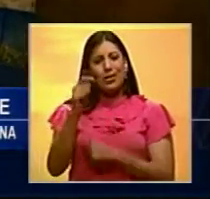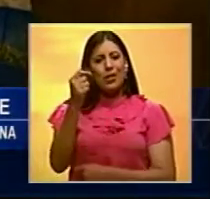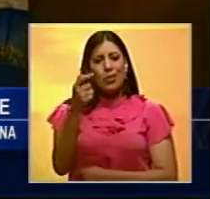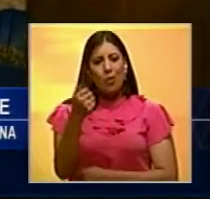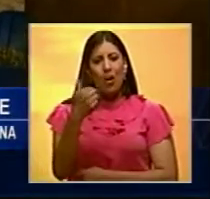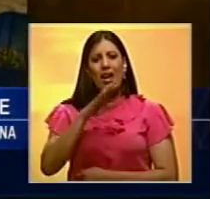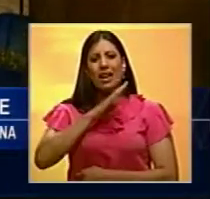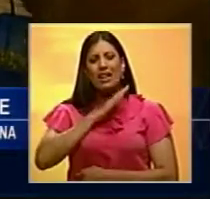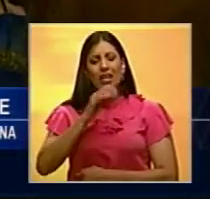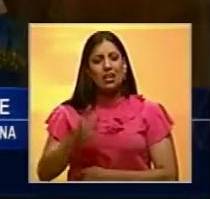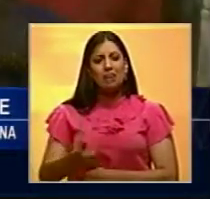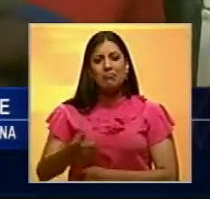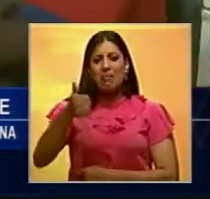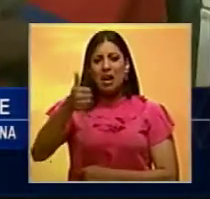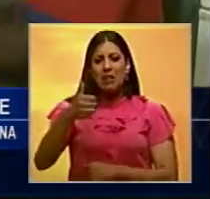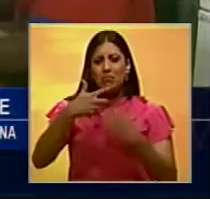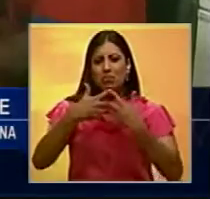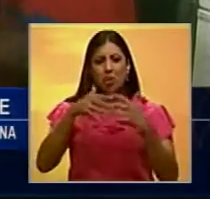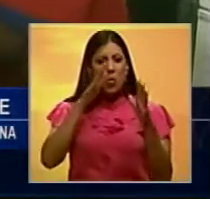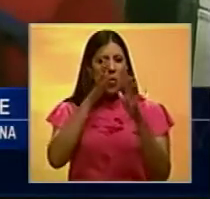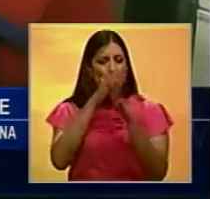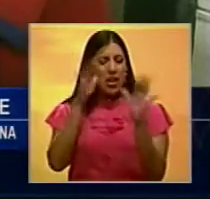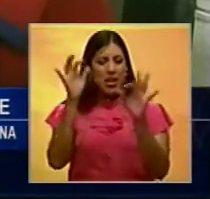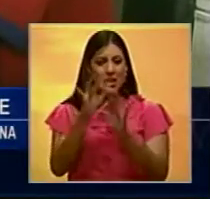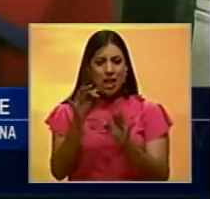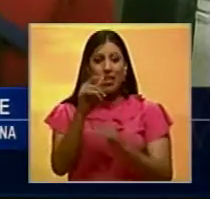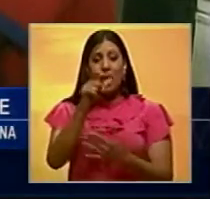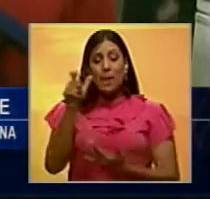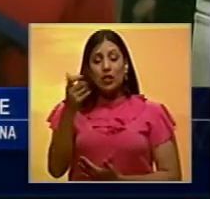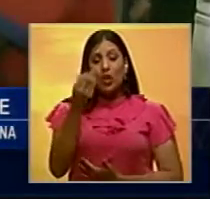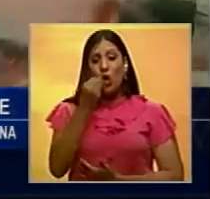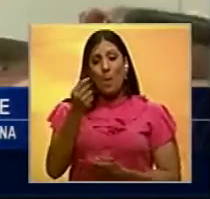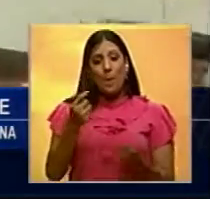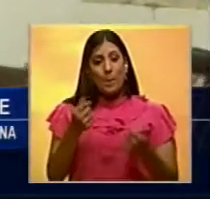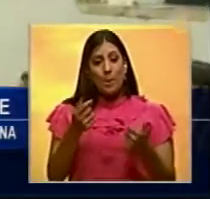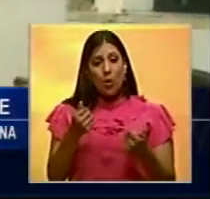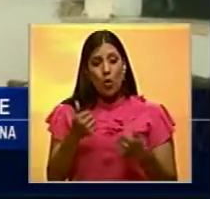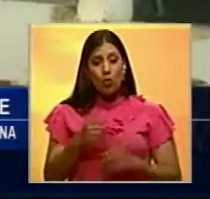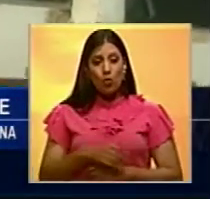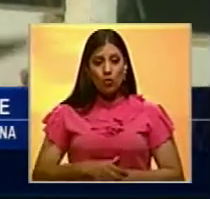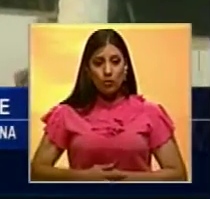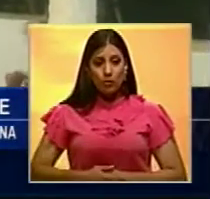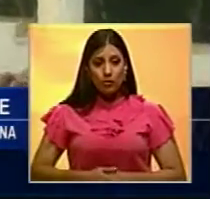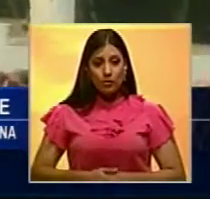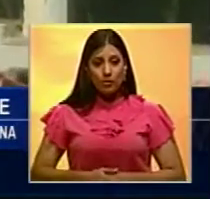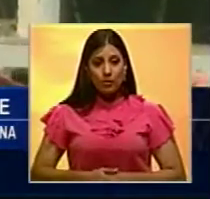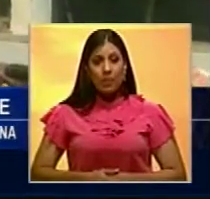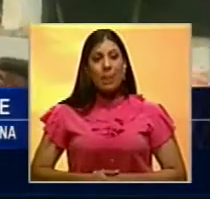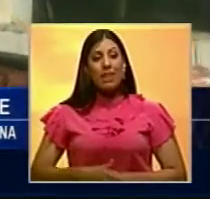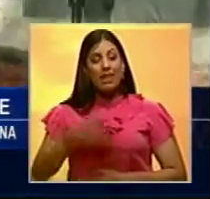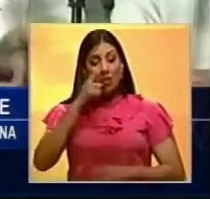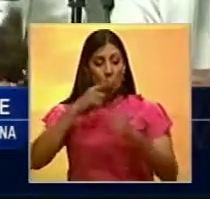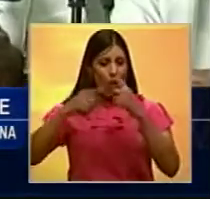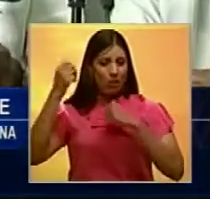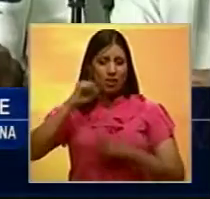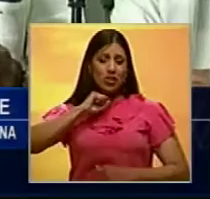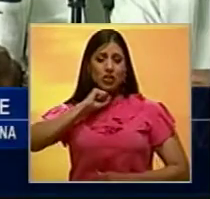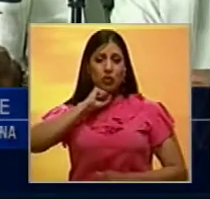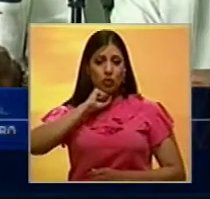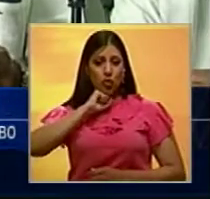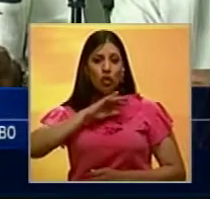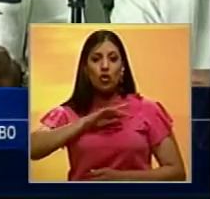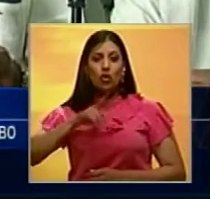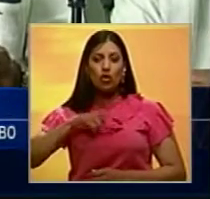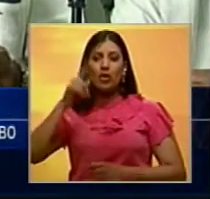a que haya aumentado la producción, sino a que el consumo ha bajado a menos de la mitad. Años anteriores tuvimos que